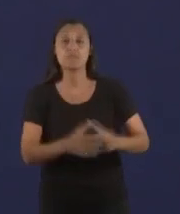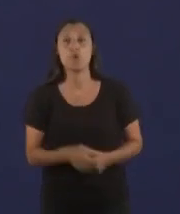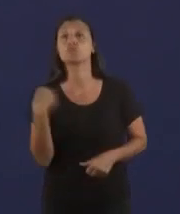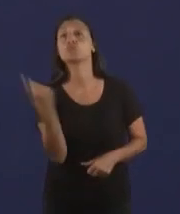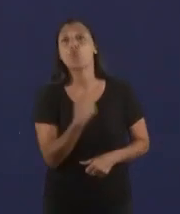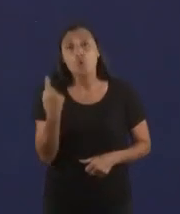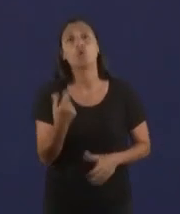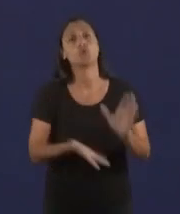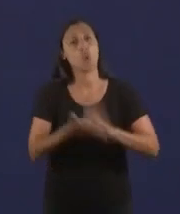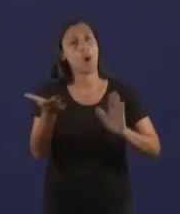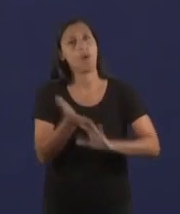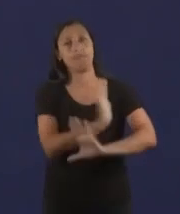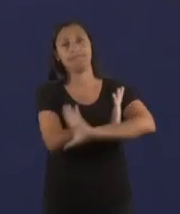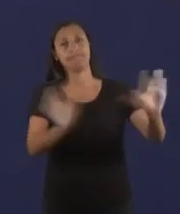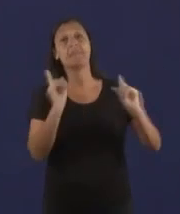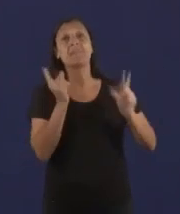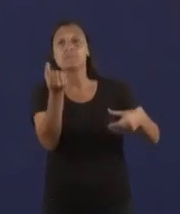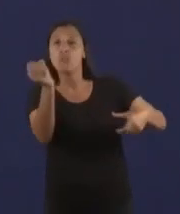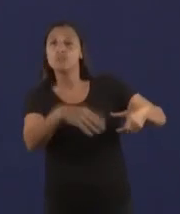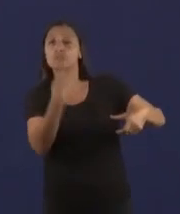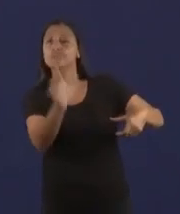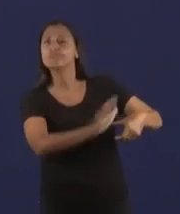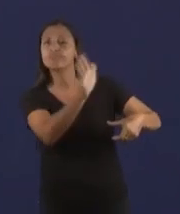a terminar con estas cajas y